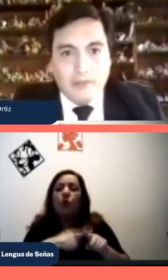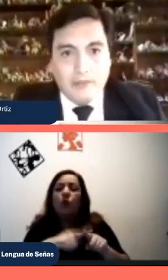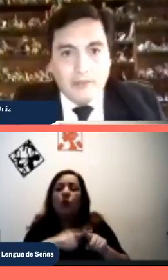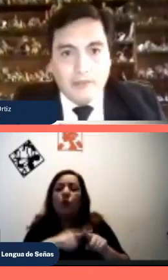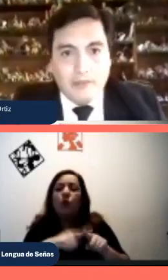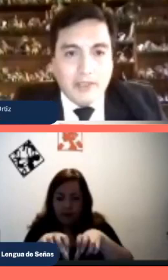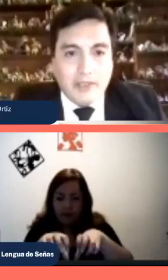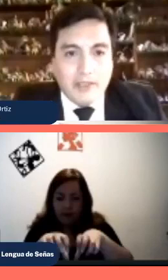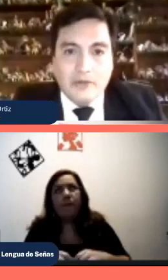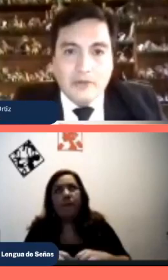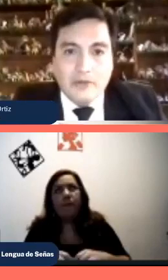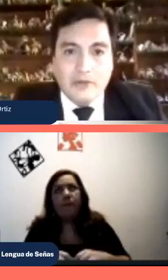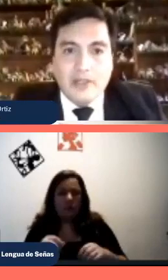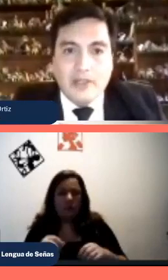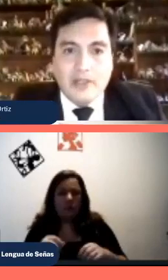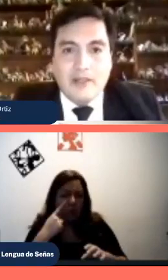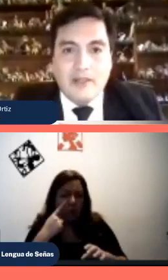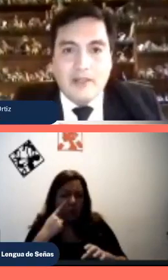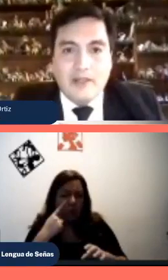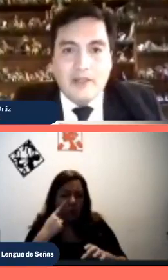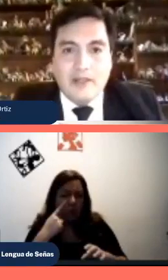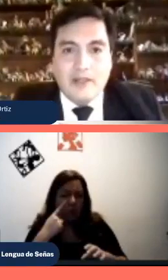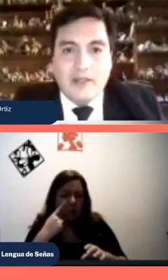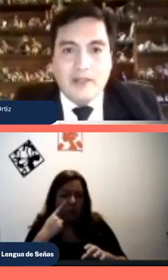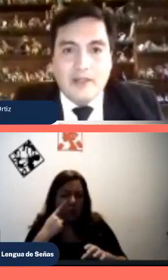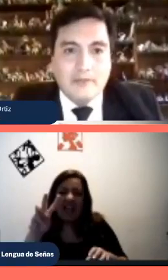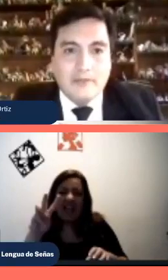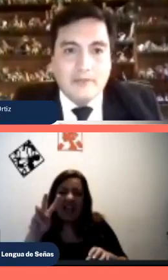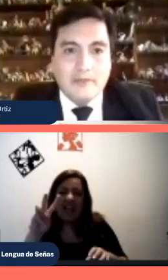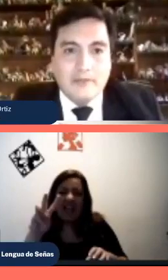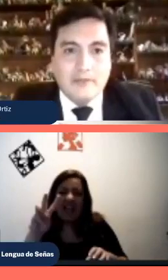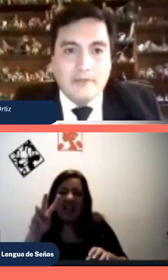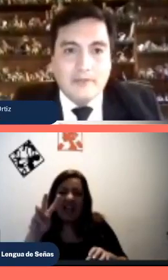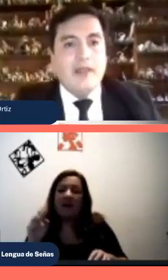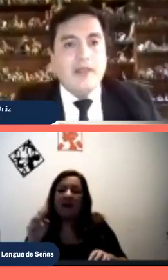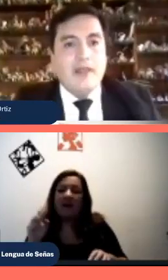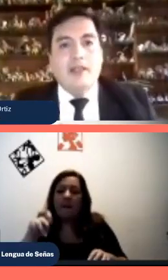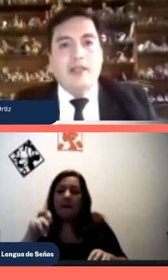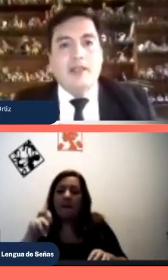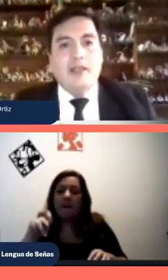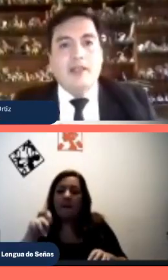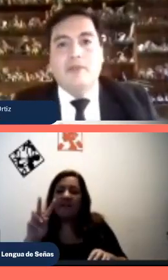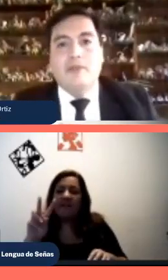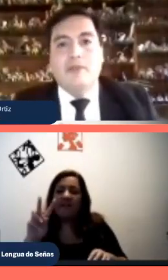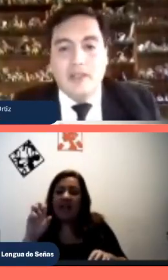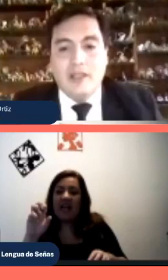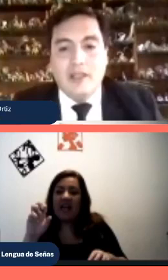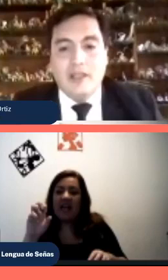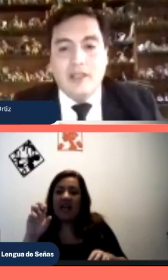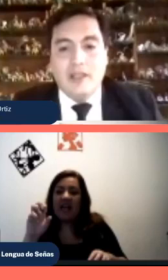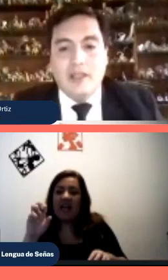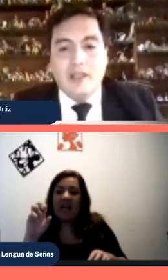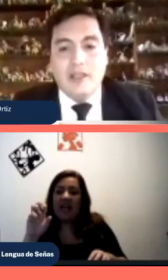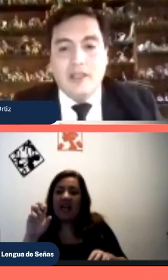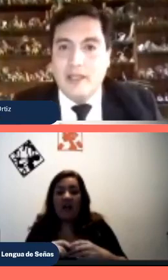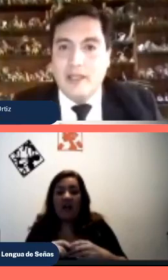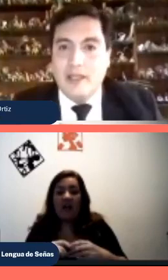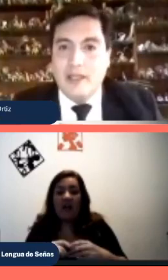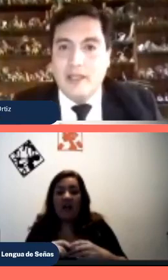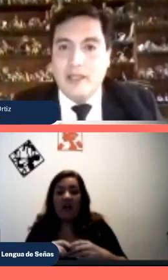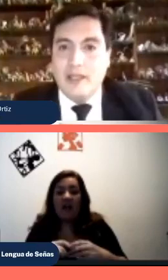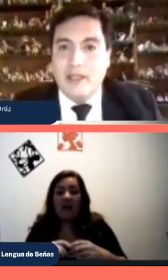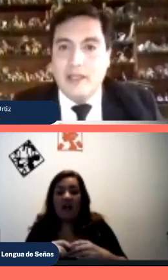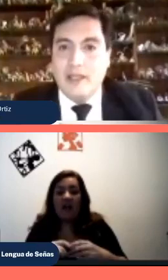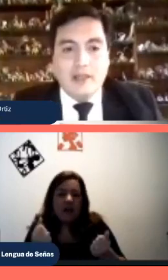que también bastante conocido, que es el Leviatán Mervilei. El Leviatán es un tipo de